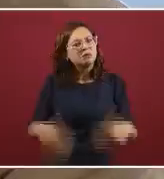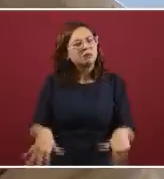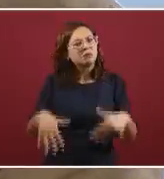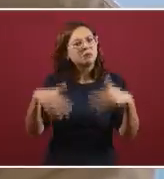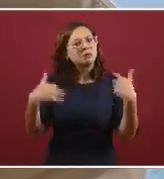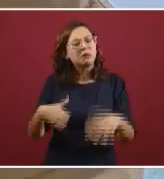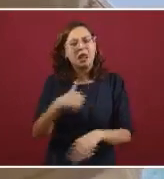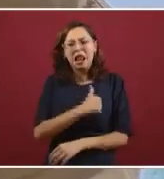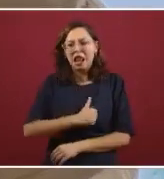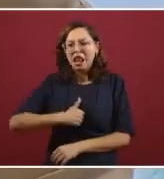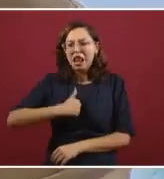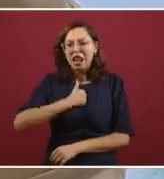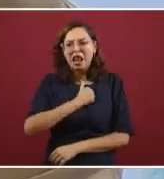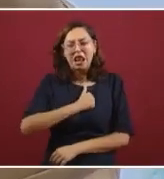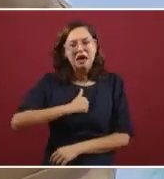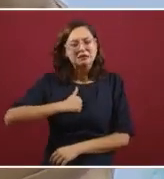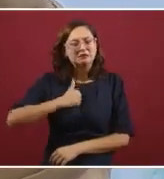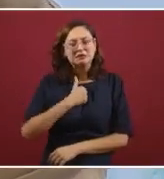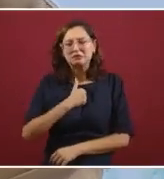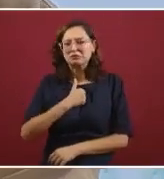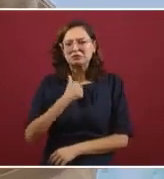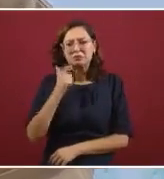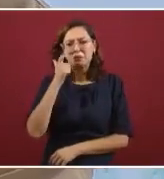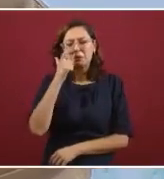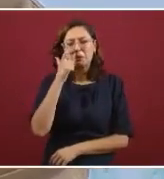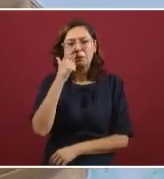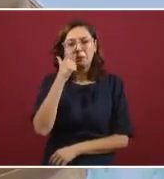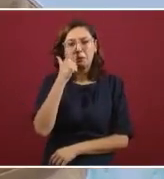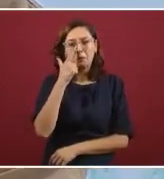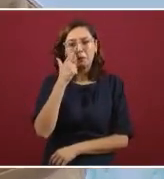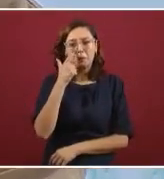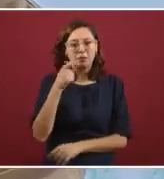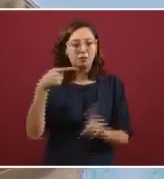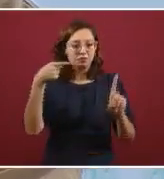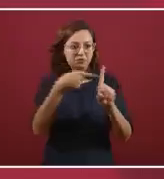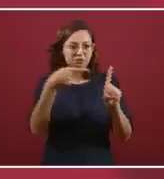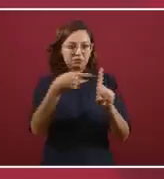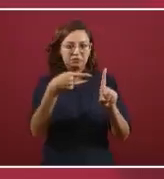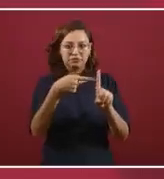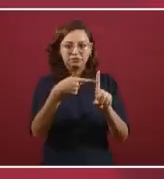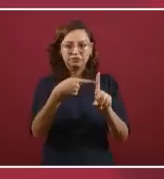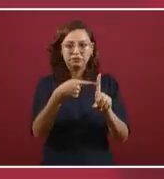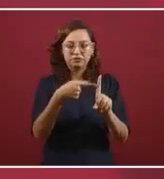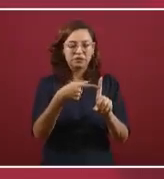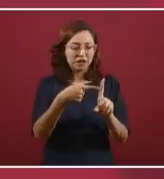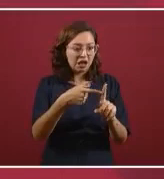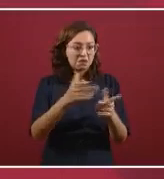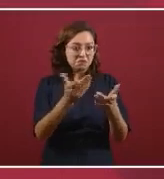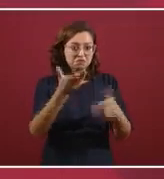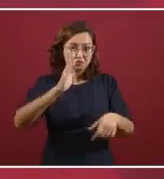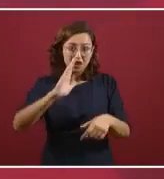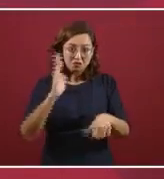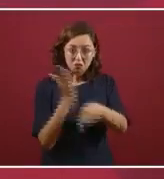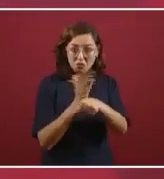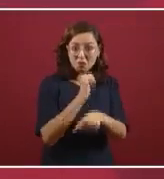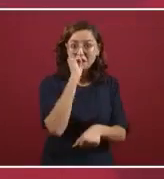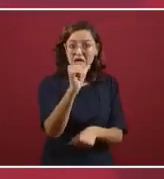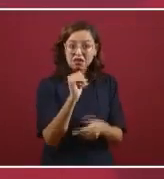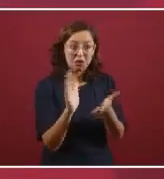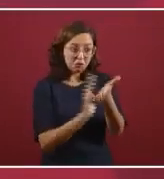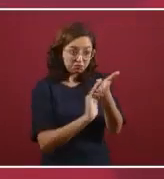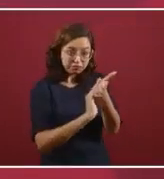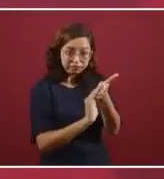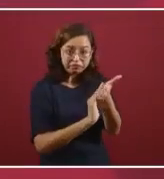que además de que sentará precedente para que se puedan establecer sentencias absolutorias a los demás